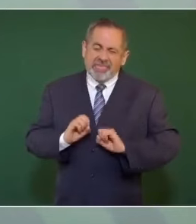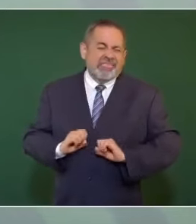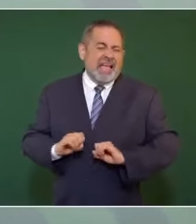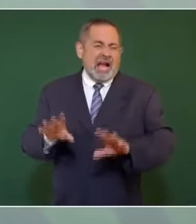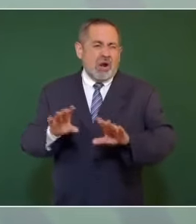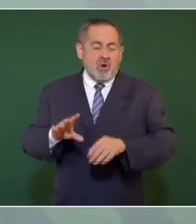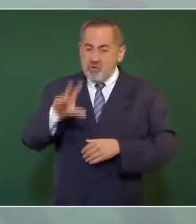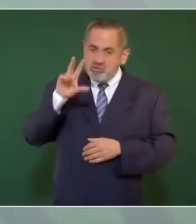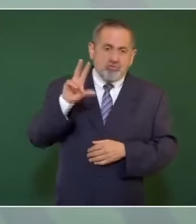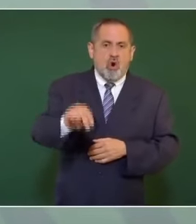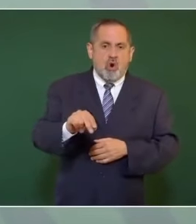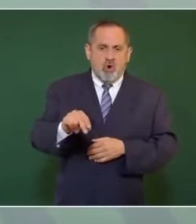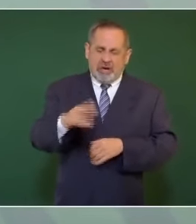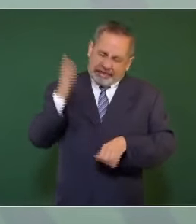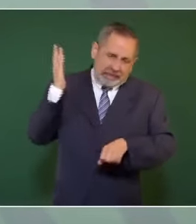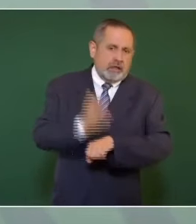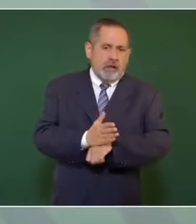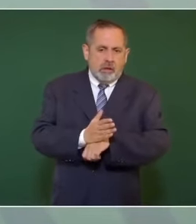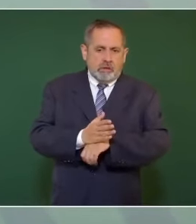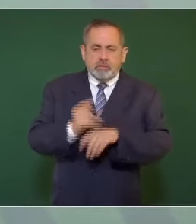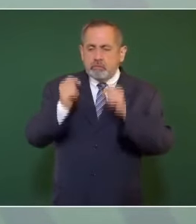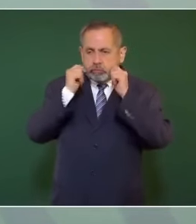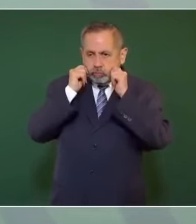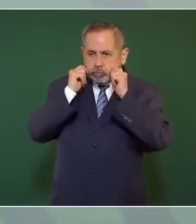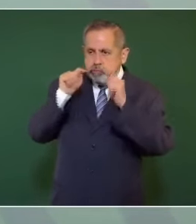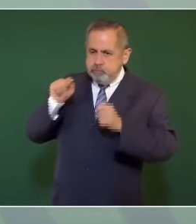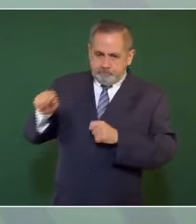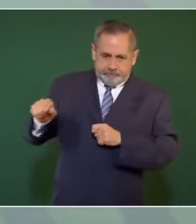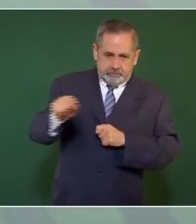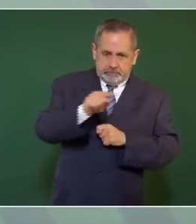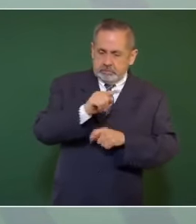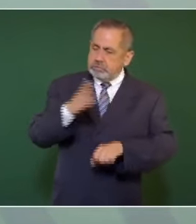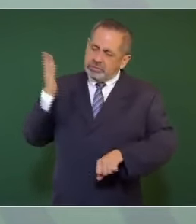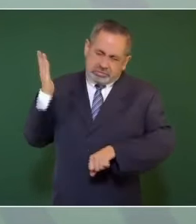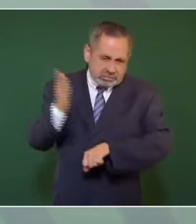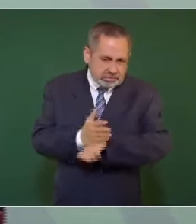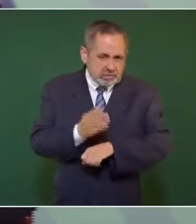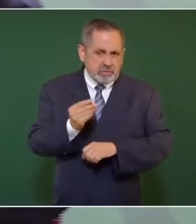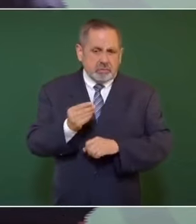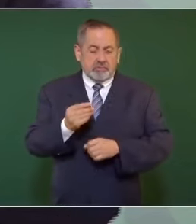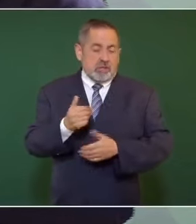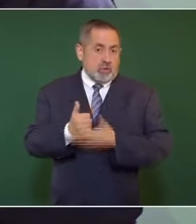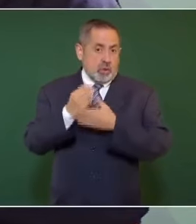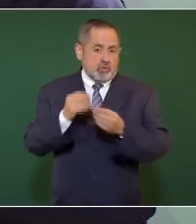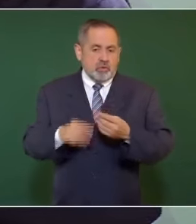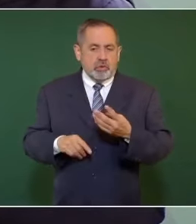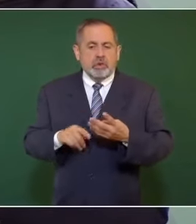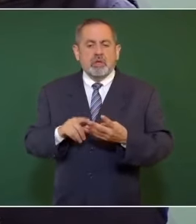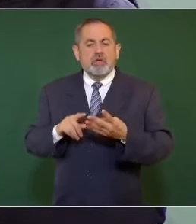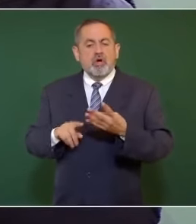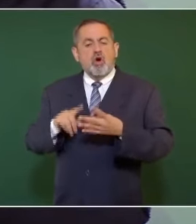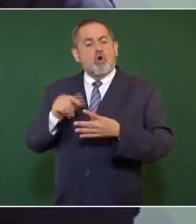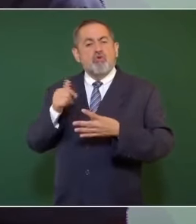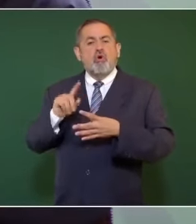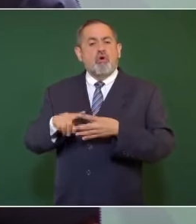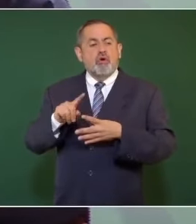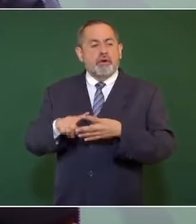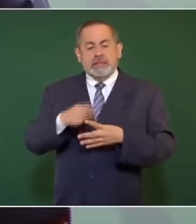sea que se castigue. Eso nos ha ayudado mucho. Nos ha ayudado